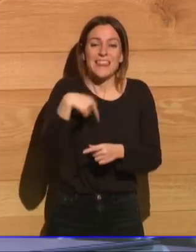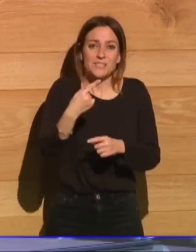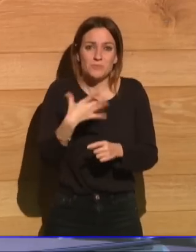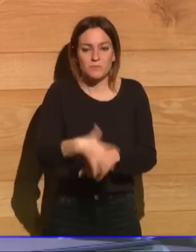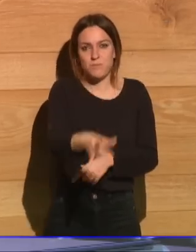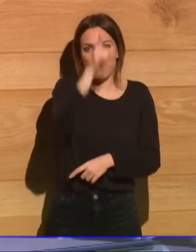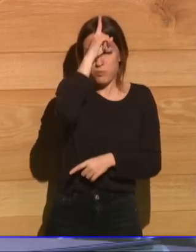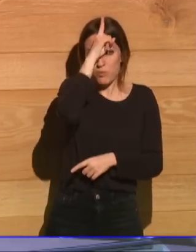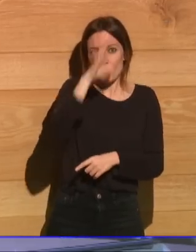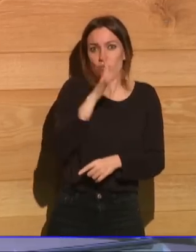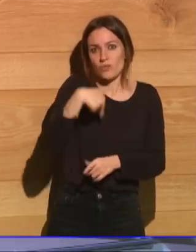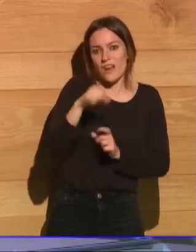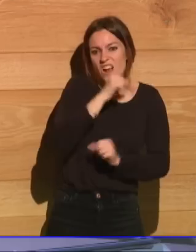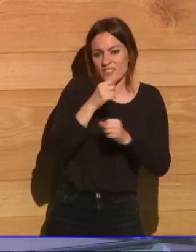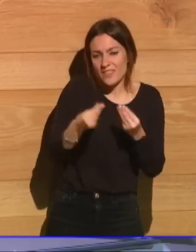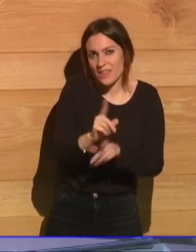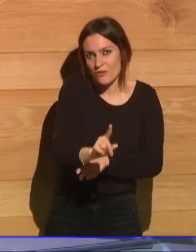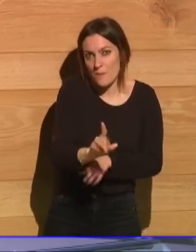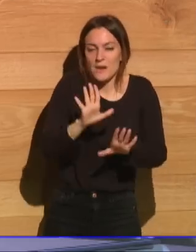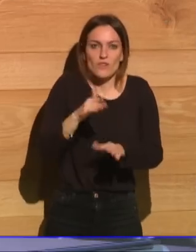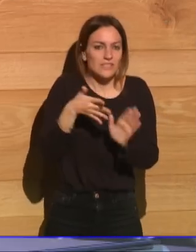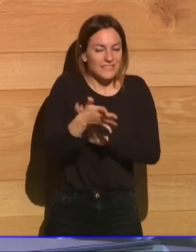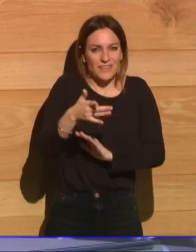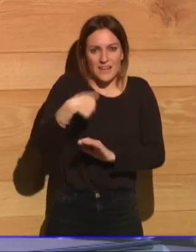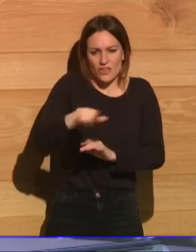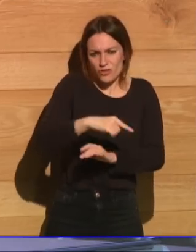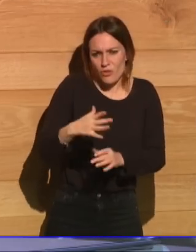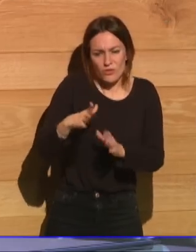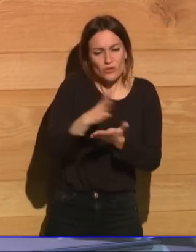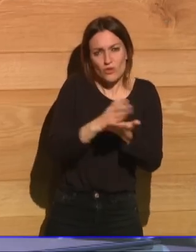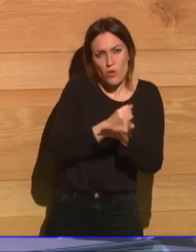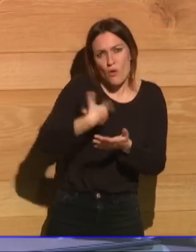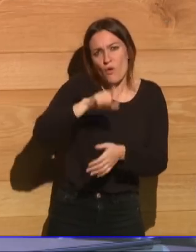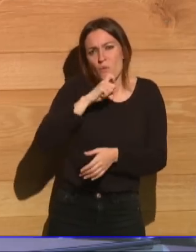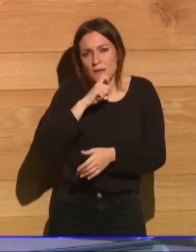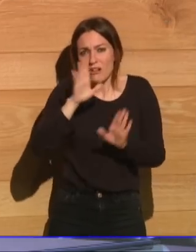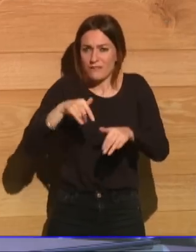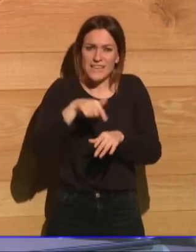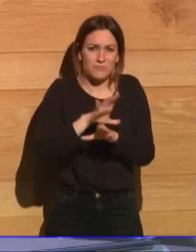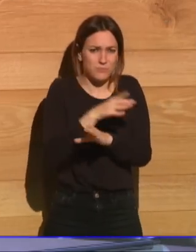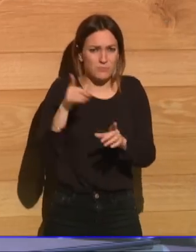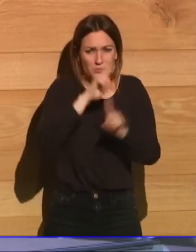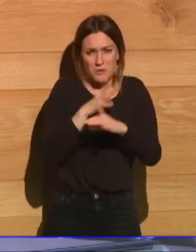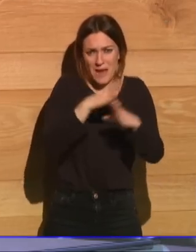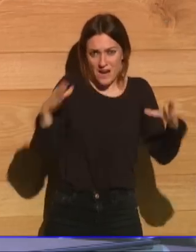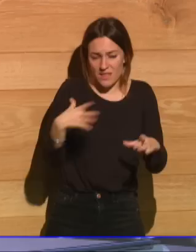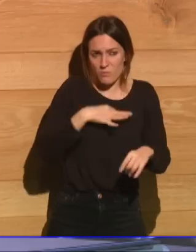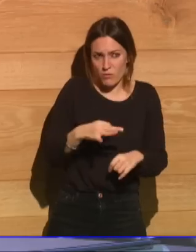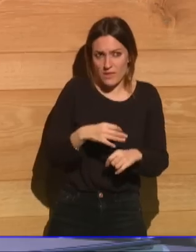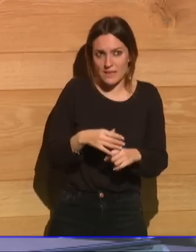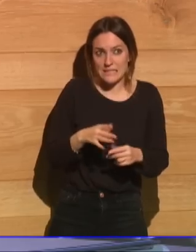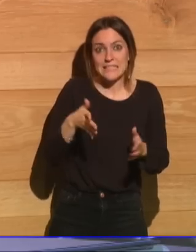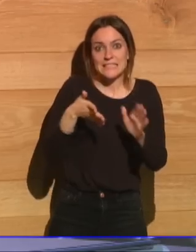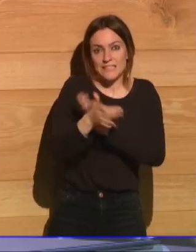arrepentido de no hacerles cantar, pero que era todo ya tan complicado que meterse en ese jardín ya podía ser demasiado. Se Estaban hizo- doblados por cantantes